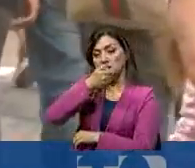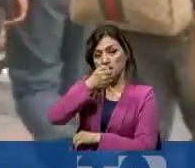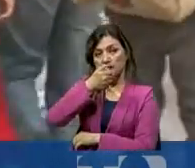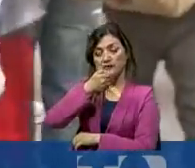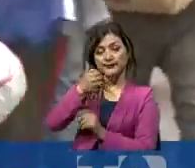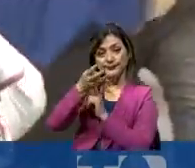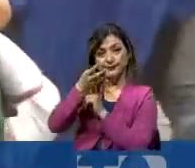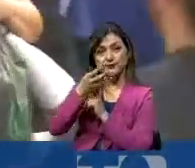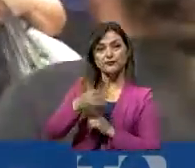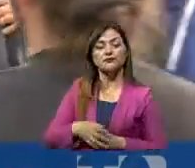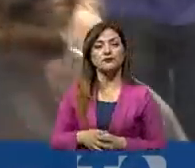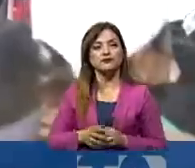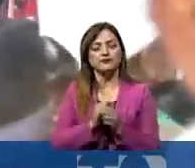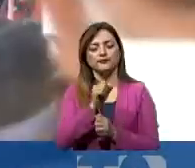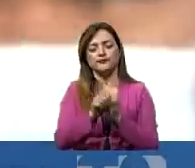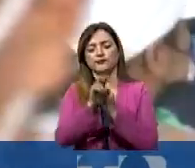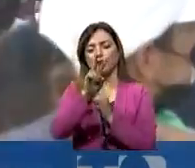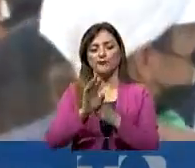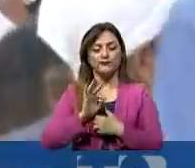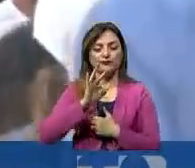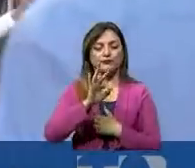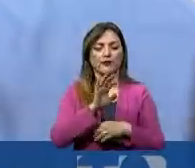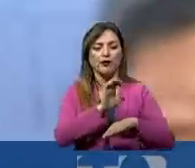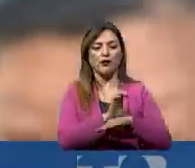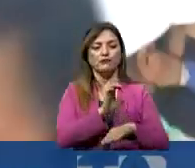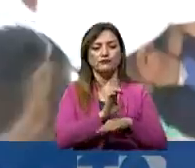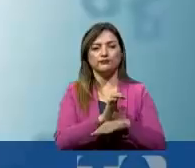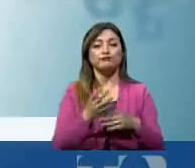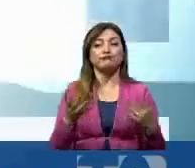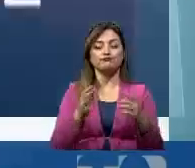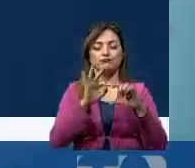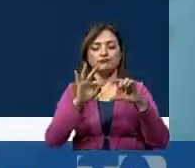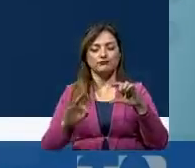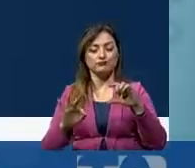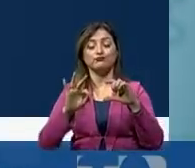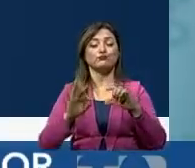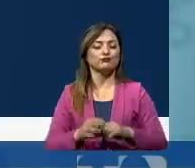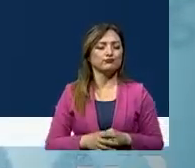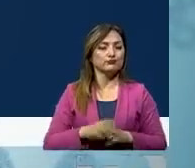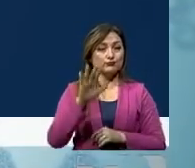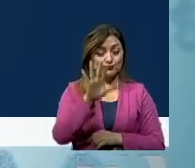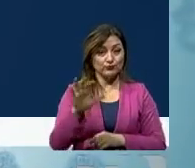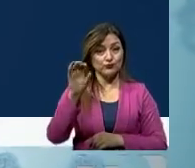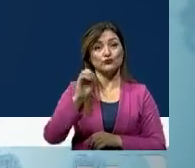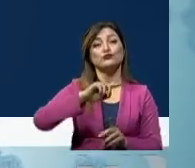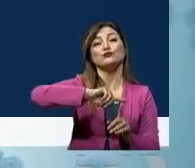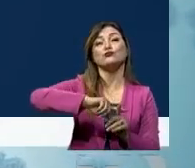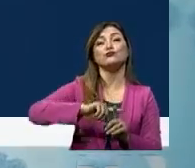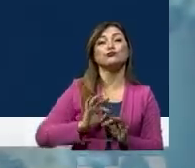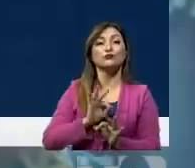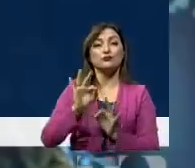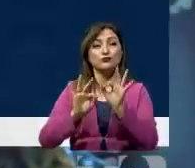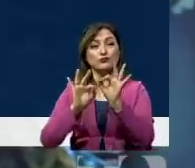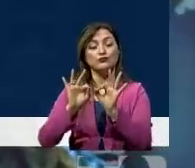vía online. Luego de 2 años de pandemia, el Ecuador presenta una notable tendencia a la baja, con un 5% de positividad viral